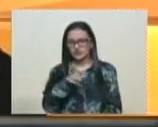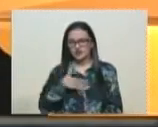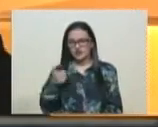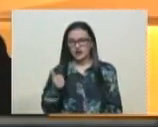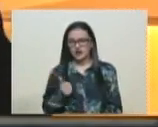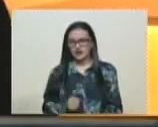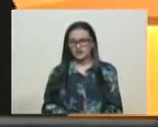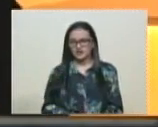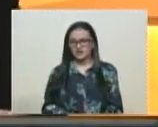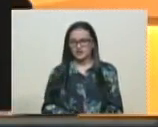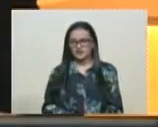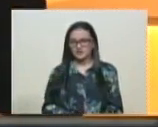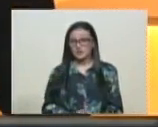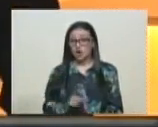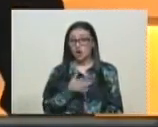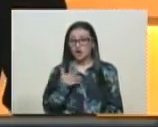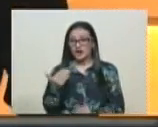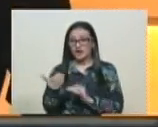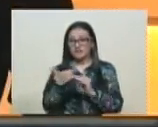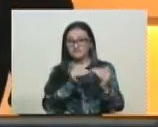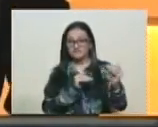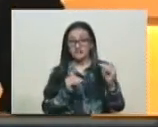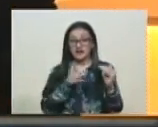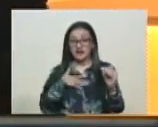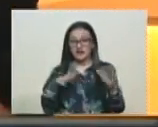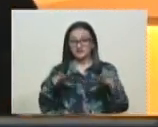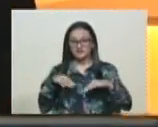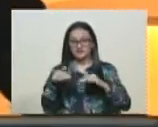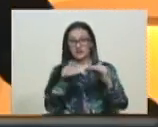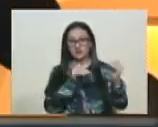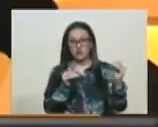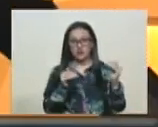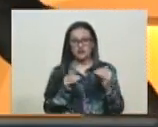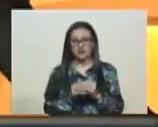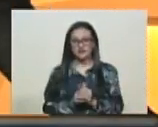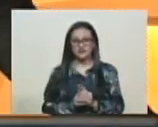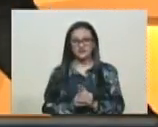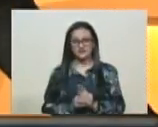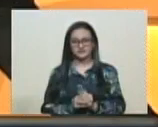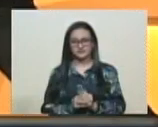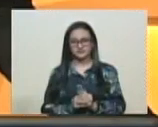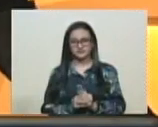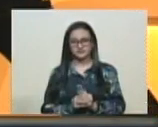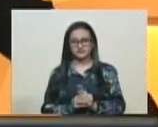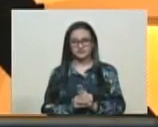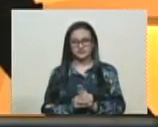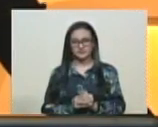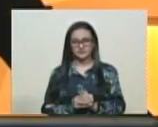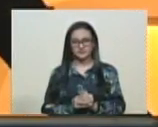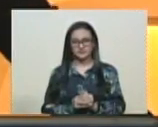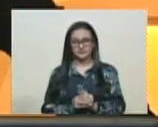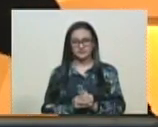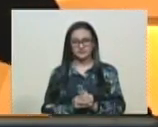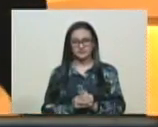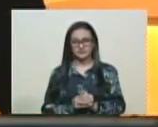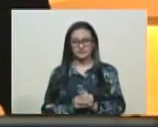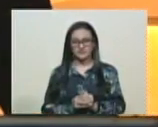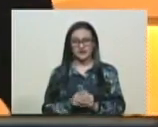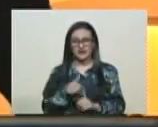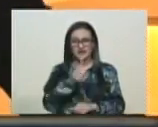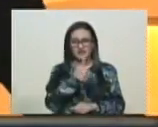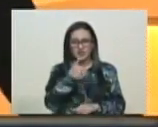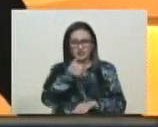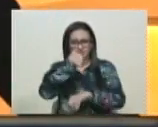el mundo desigual. Y quienes hoy se han coalicionado, los gobiernos de la región, acompañados de su jefe imperial, los que